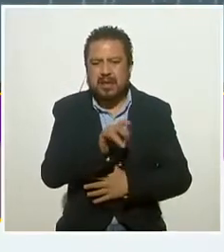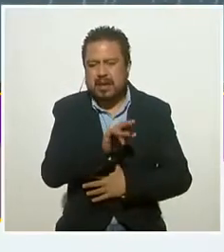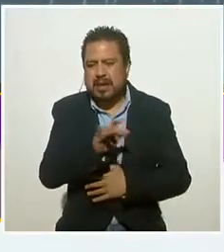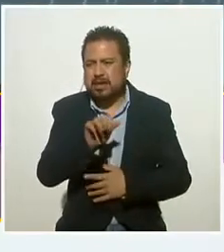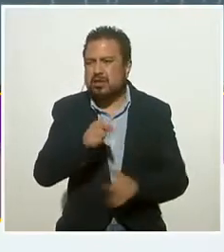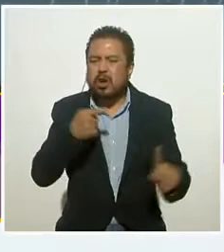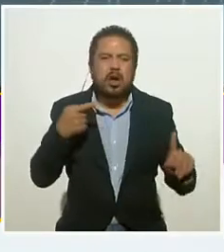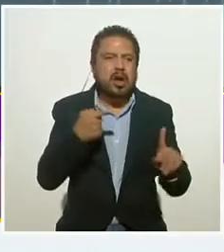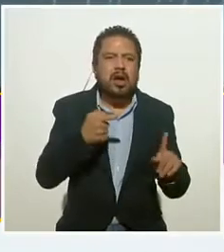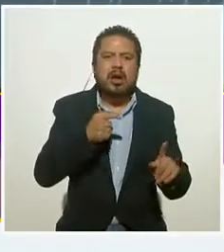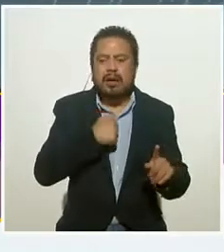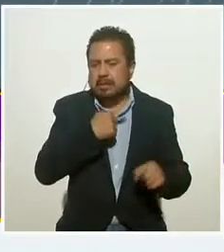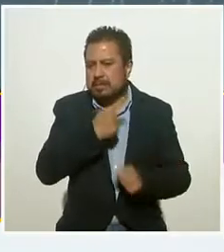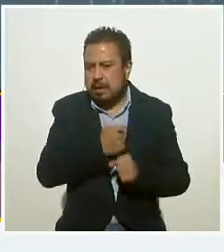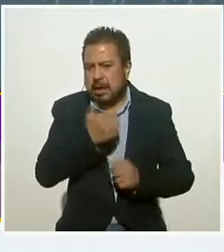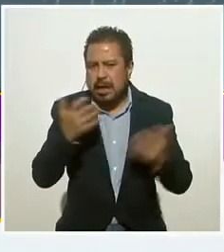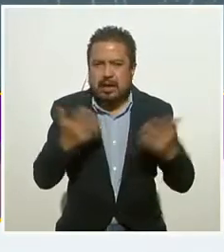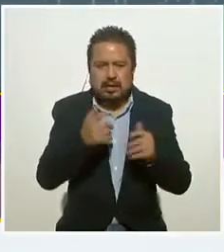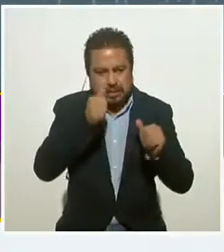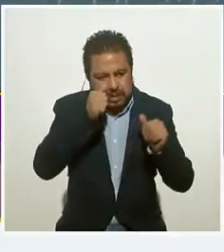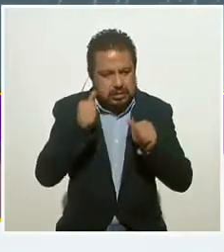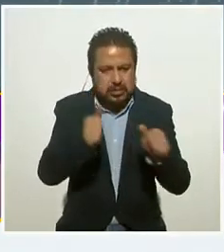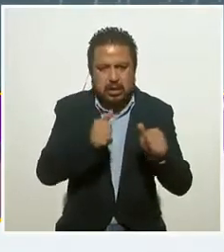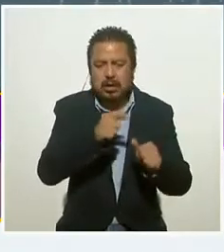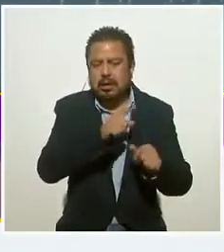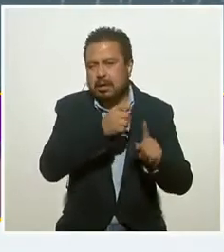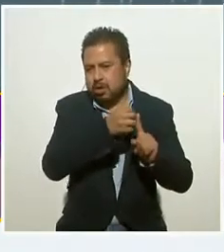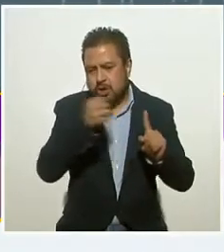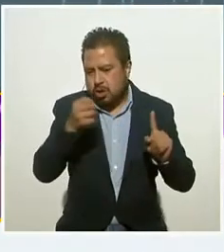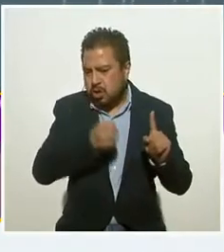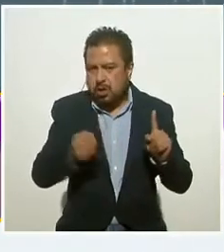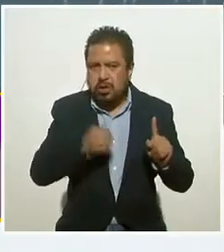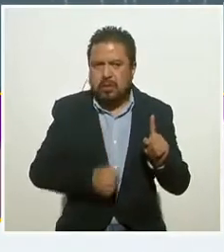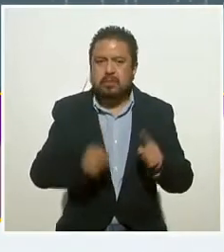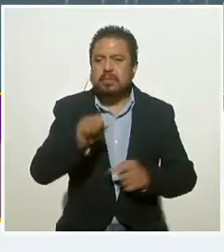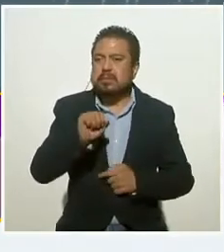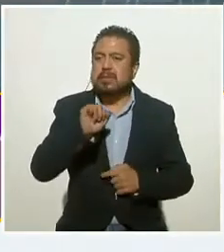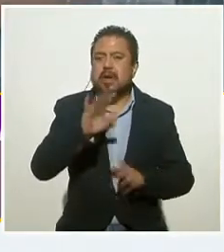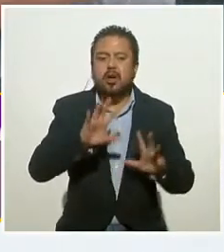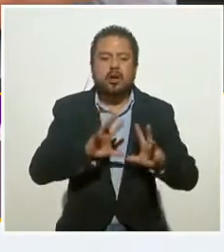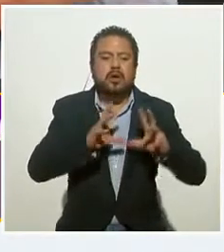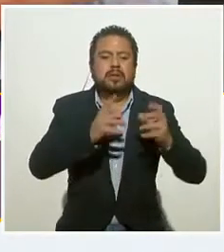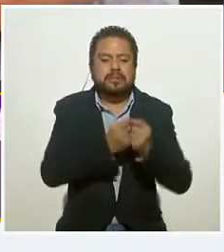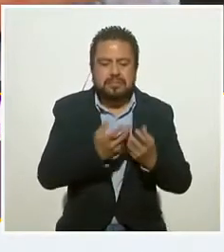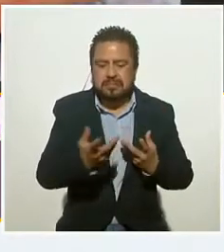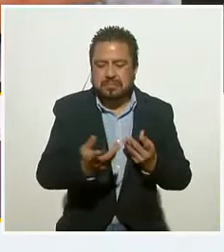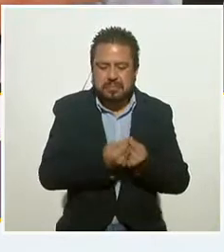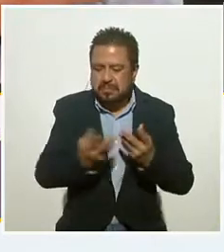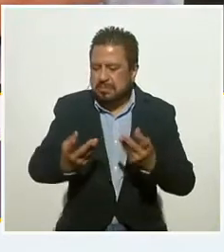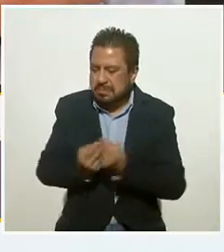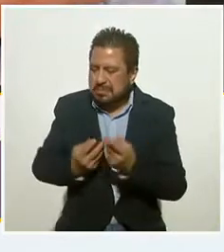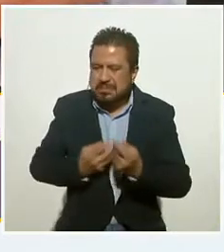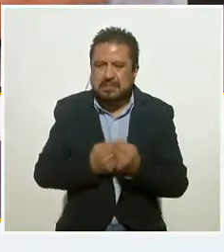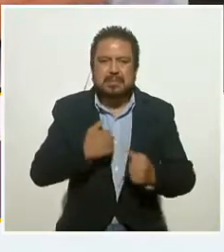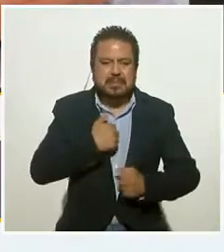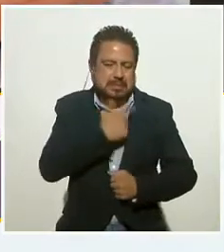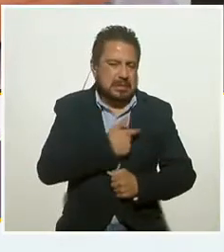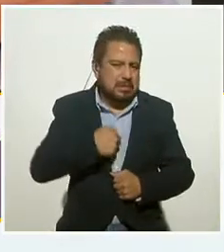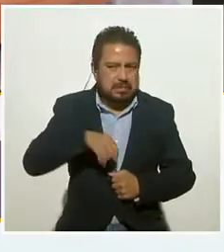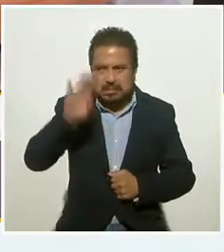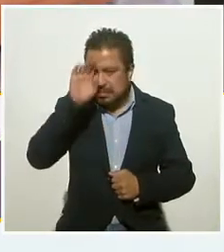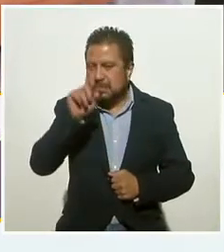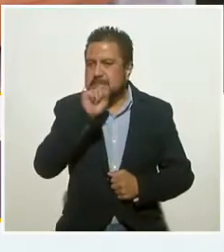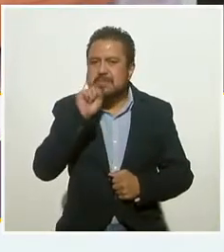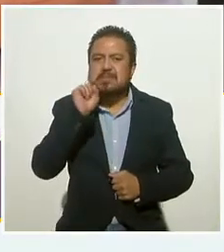propósito, primero tengo que ejercitar la atención. ¿Es en orden? De hecho, se van complementando entre sí. A mí me gusta pensarlas